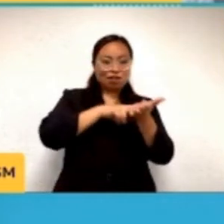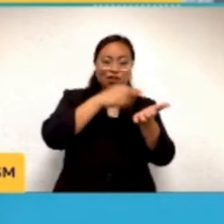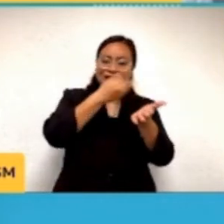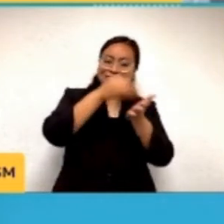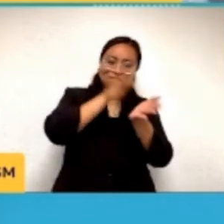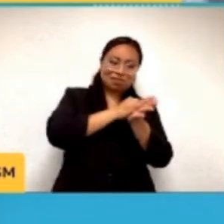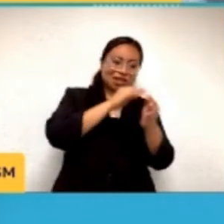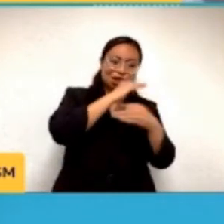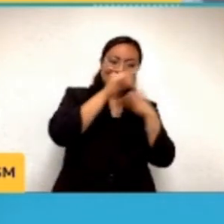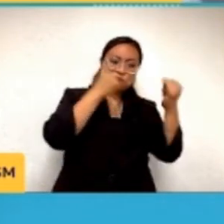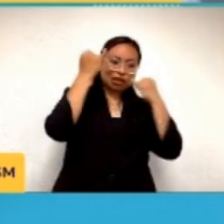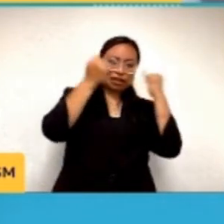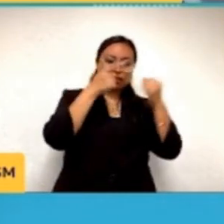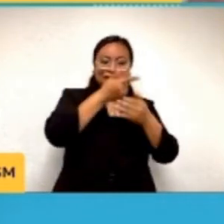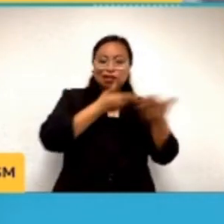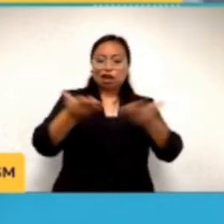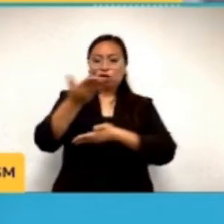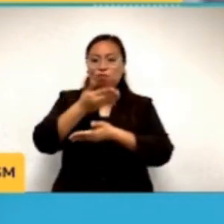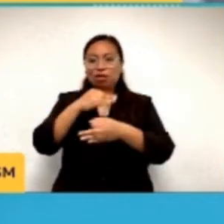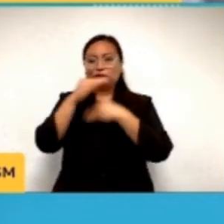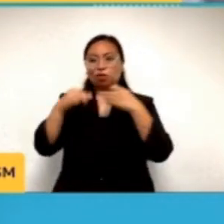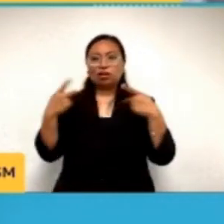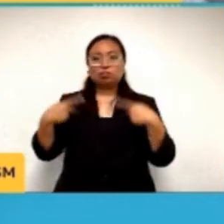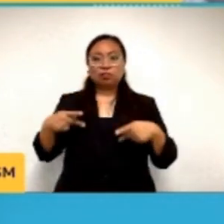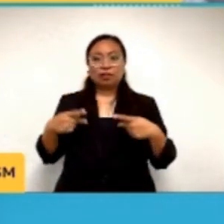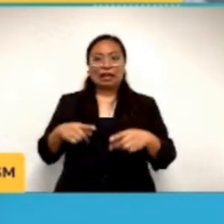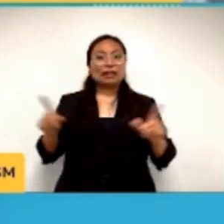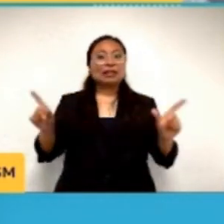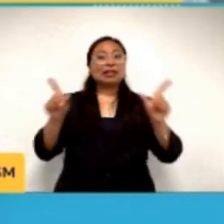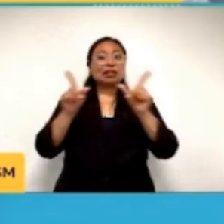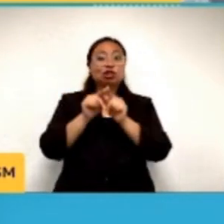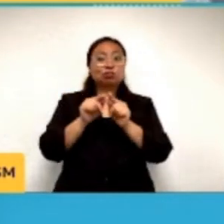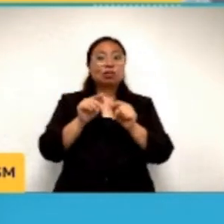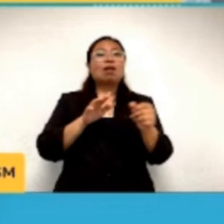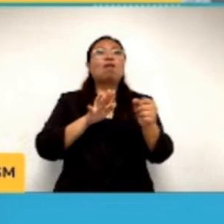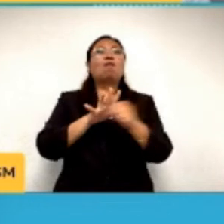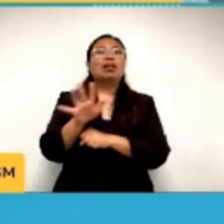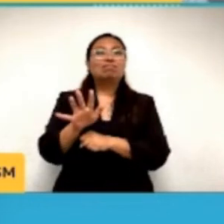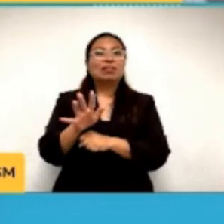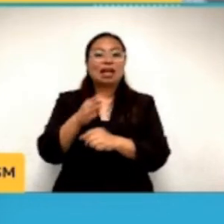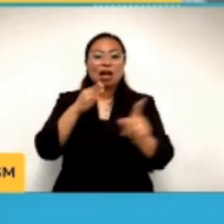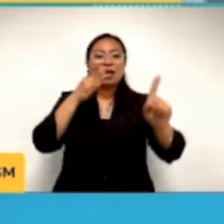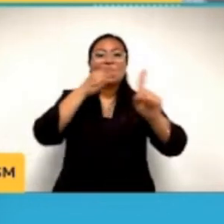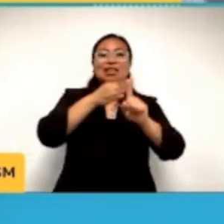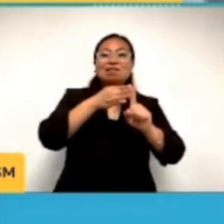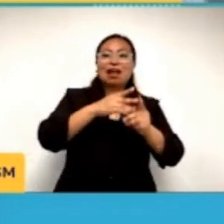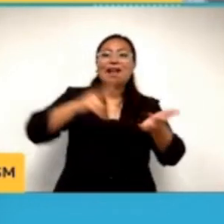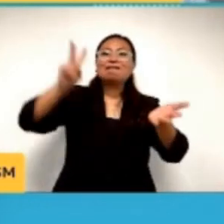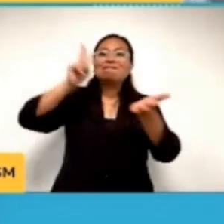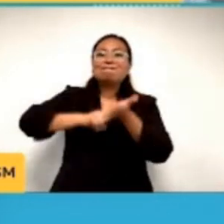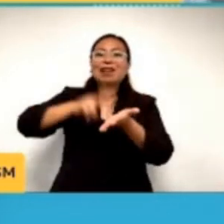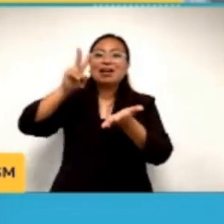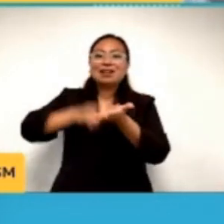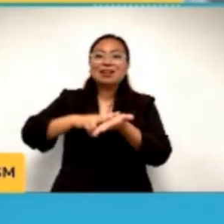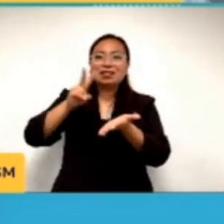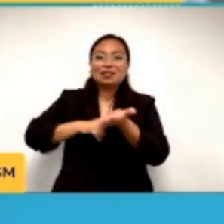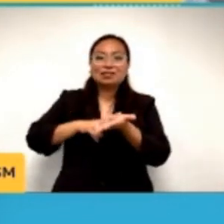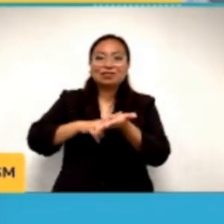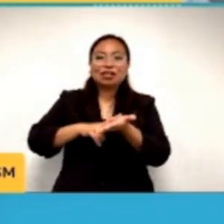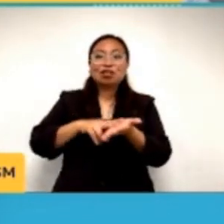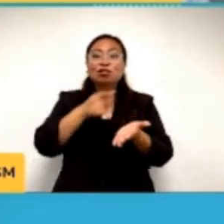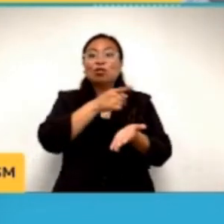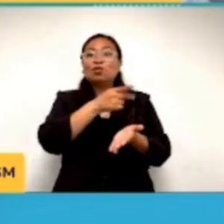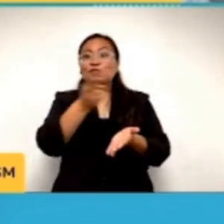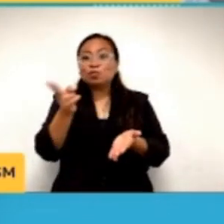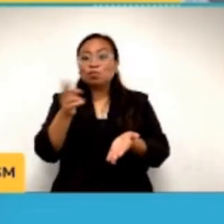contribuciones. En resumen, todo esto se trata de generar valor. todo esto se trata de cómo puedo ayudarle